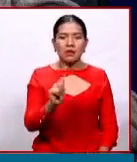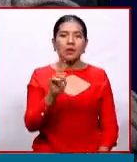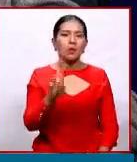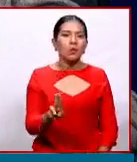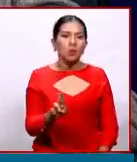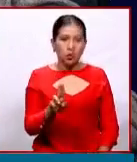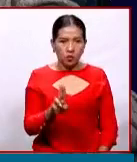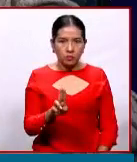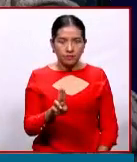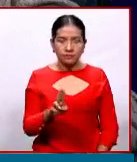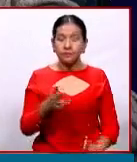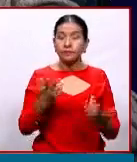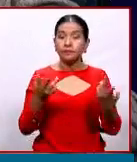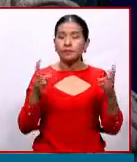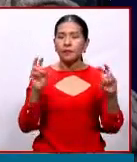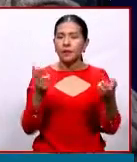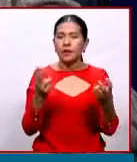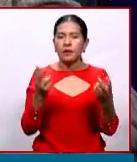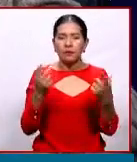En este momento,